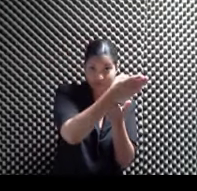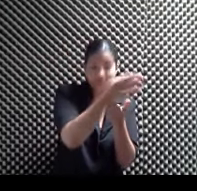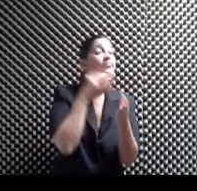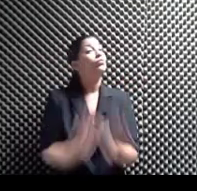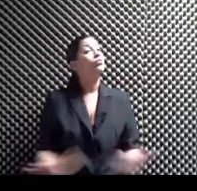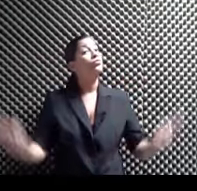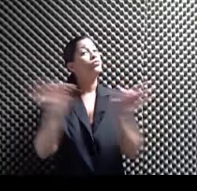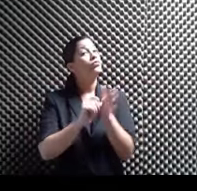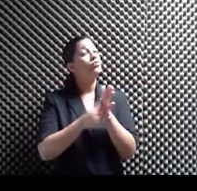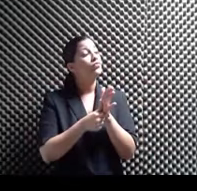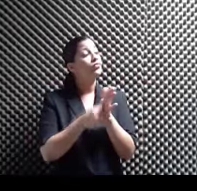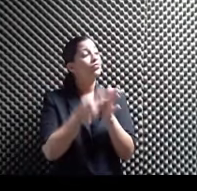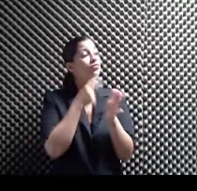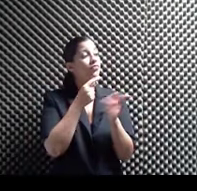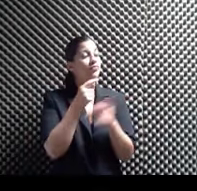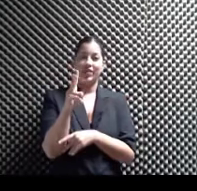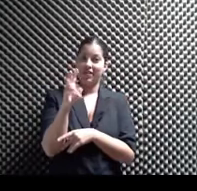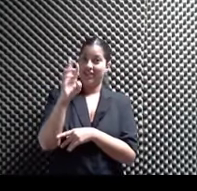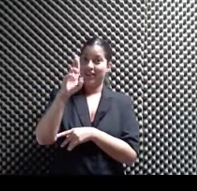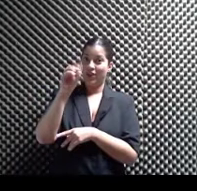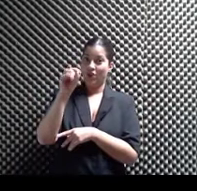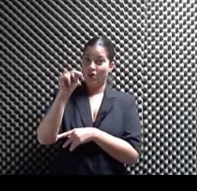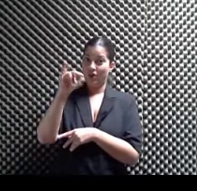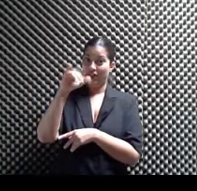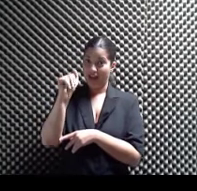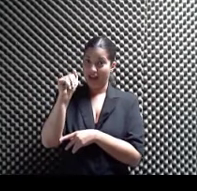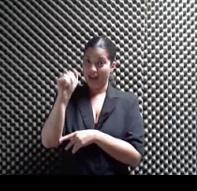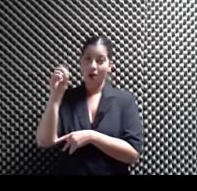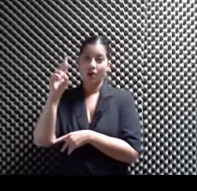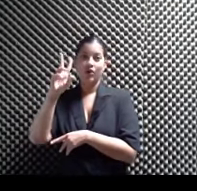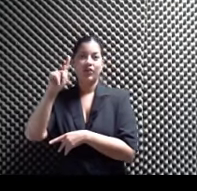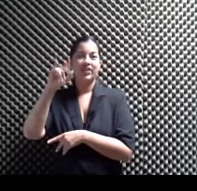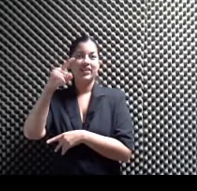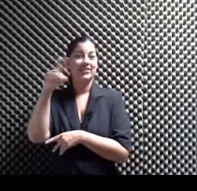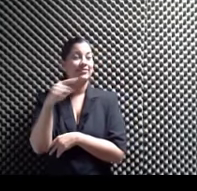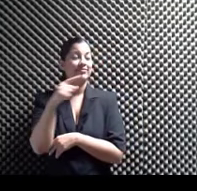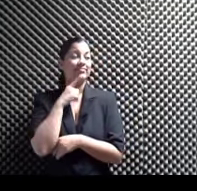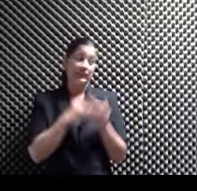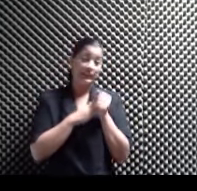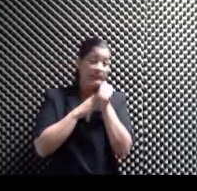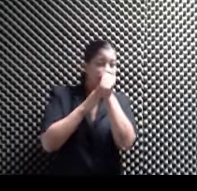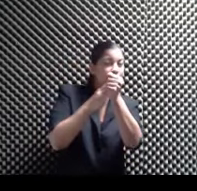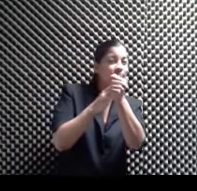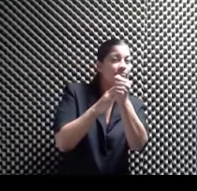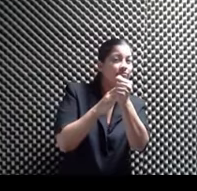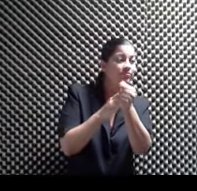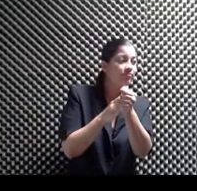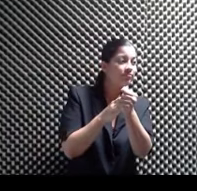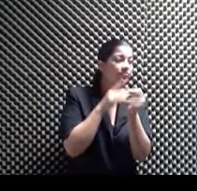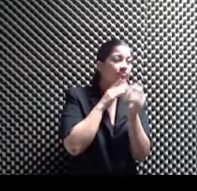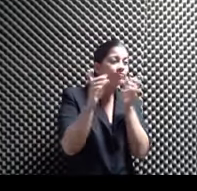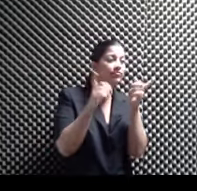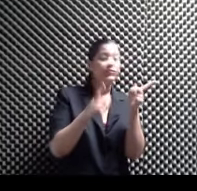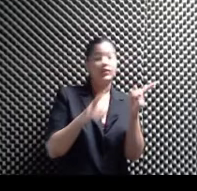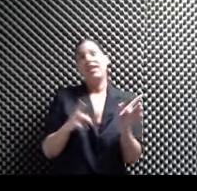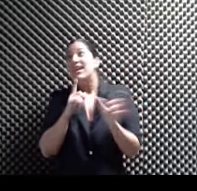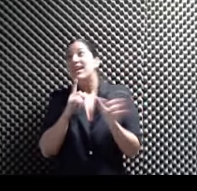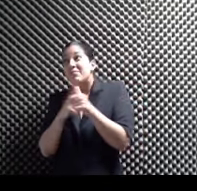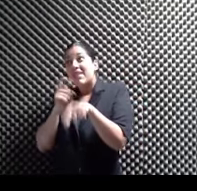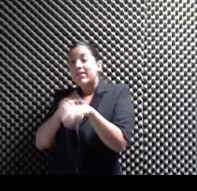Que la señorita Verónica Ortiz ¿Quién diría? Se estrena ¿Verdad? No, no Ya había Ya había subido Pero